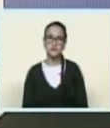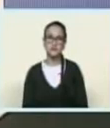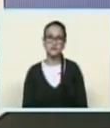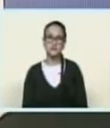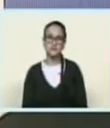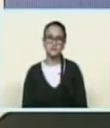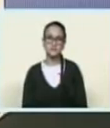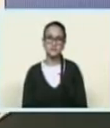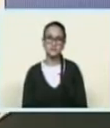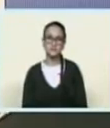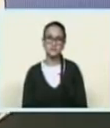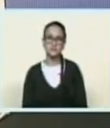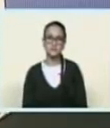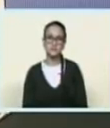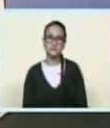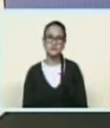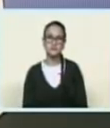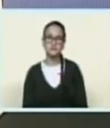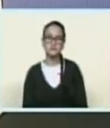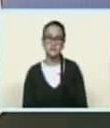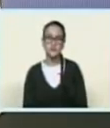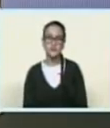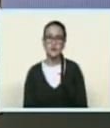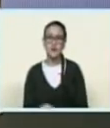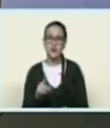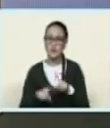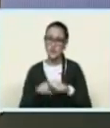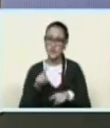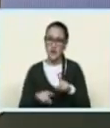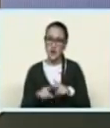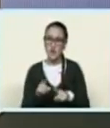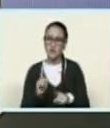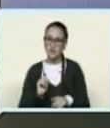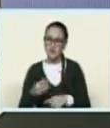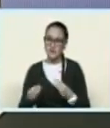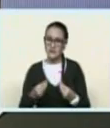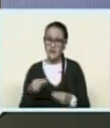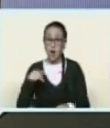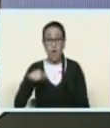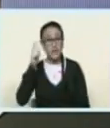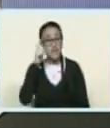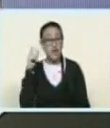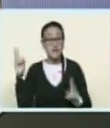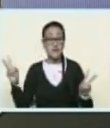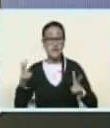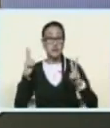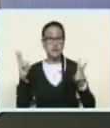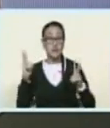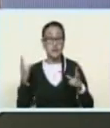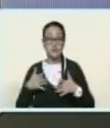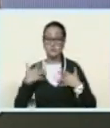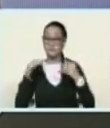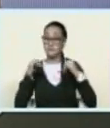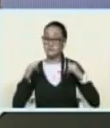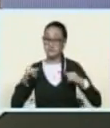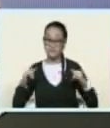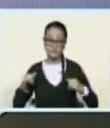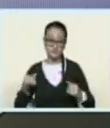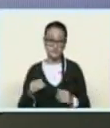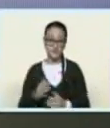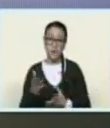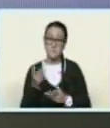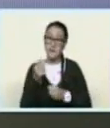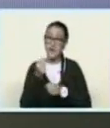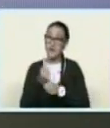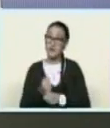Muchas cosas que tenemos que hacer. Hoy es un día de victoria, ¿verdad? De alegría, de esperanza,